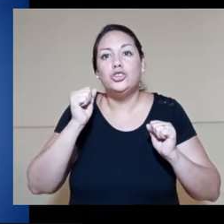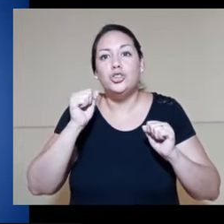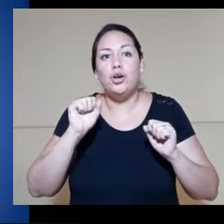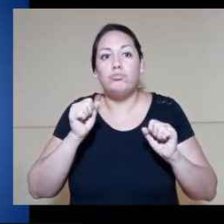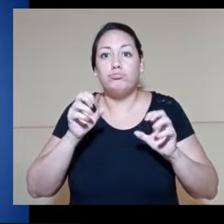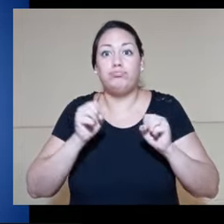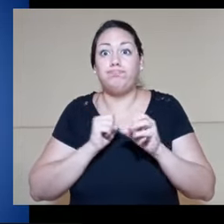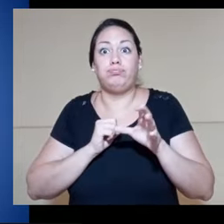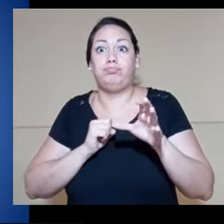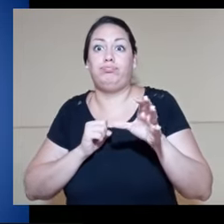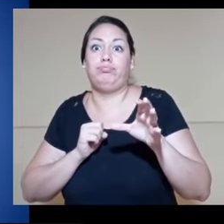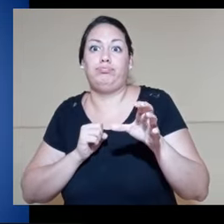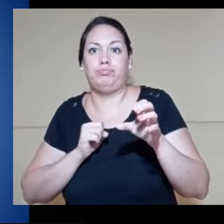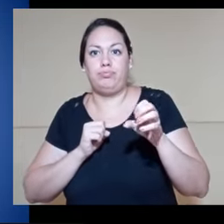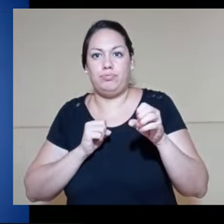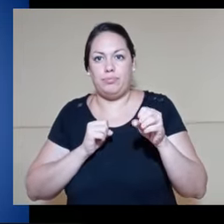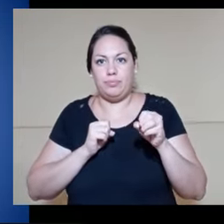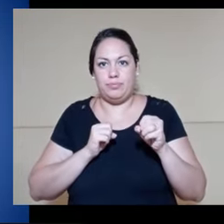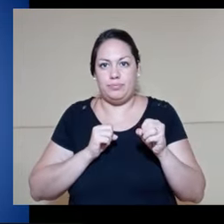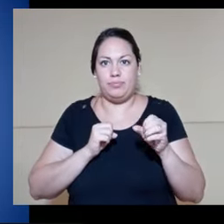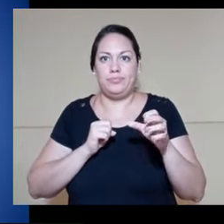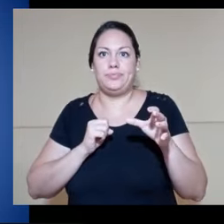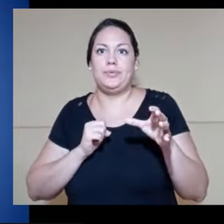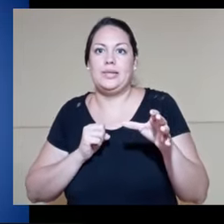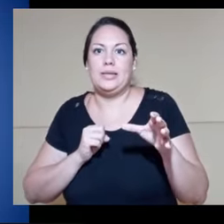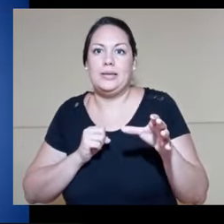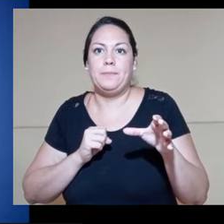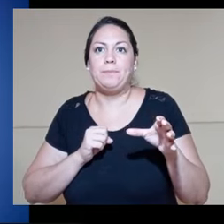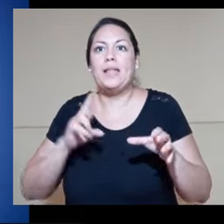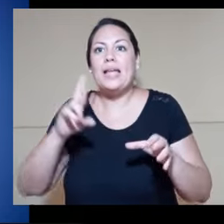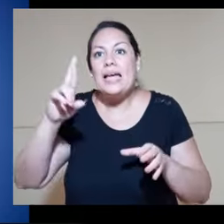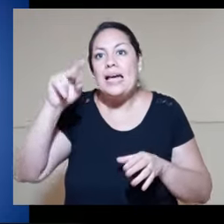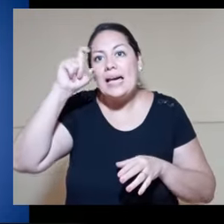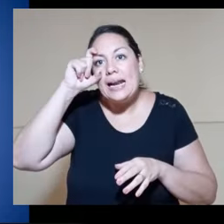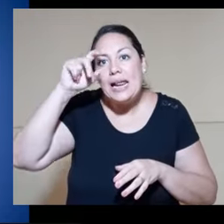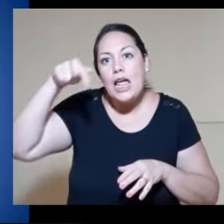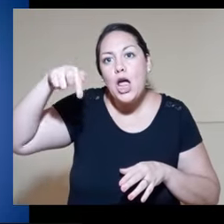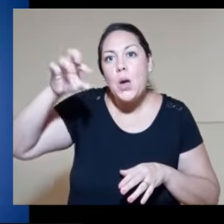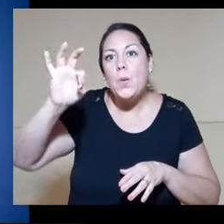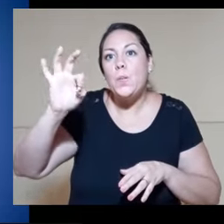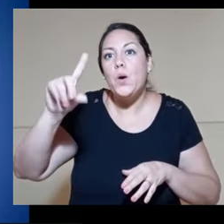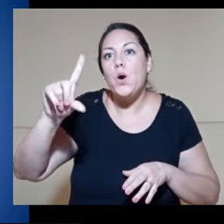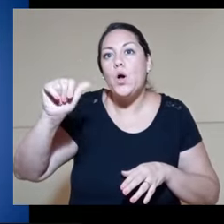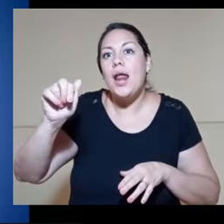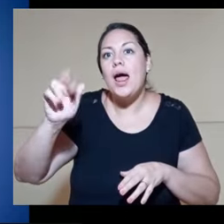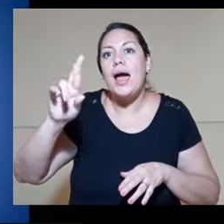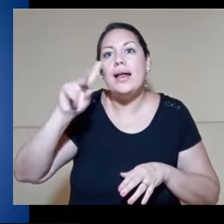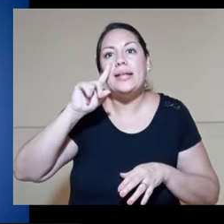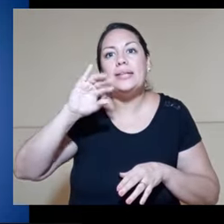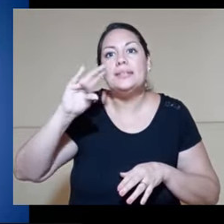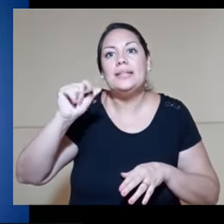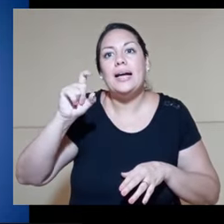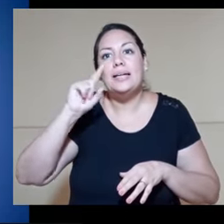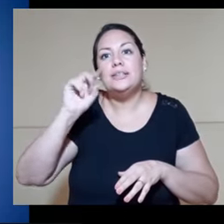y vuelve al reposo a partir del fenómeno de repolarización. ¿Qué es la repolarización? Volver a